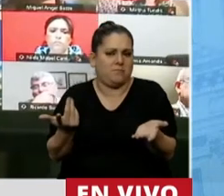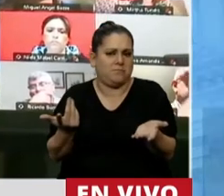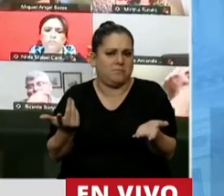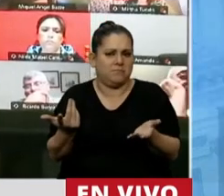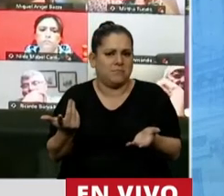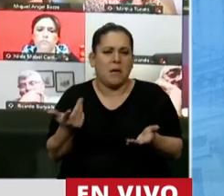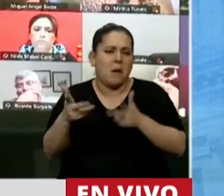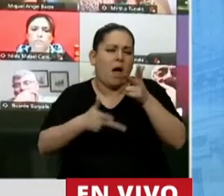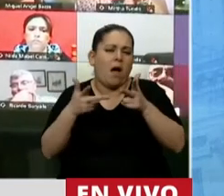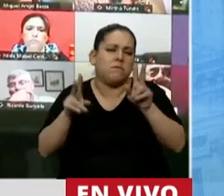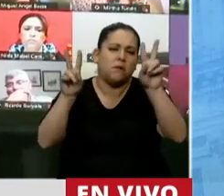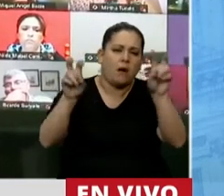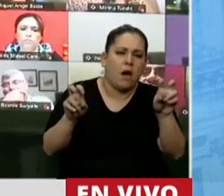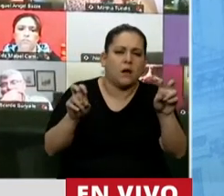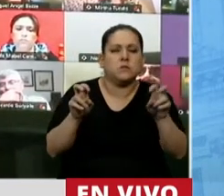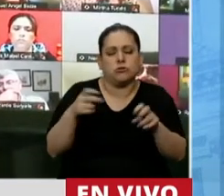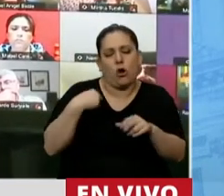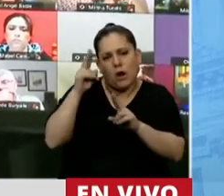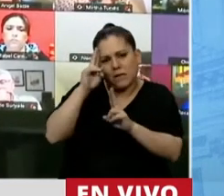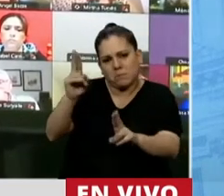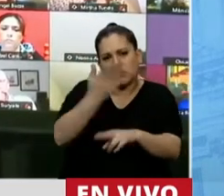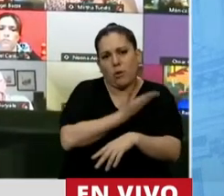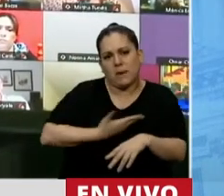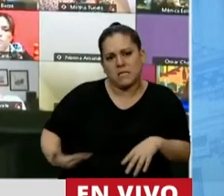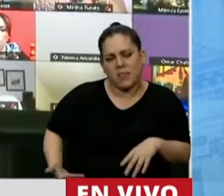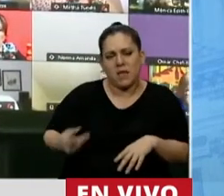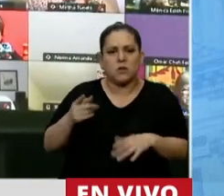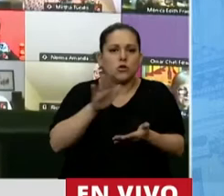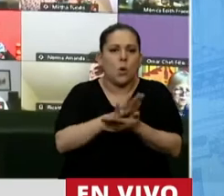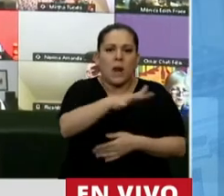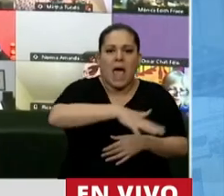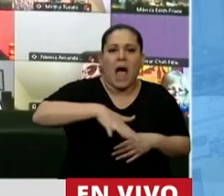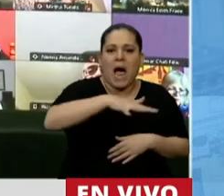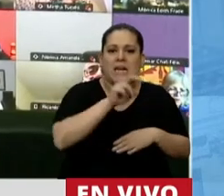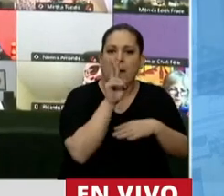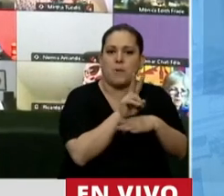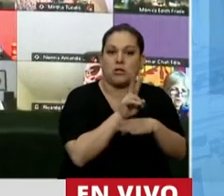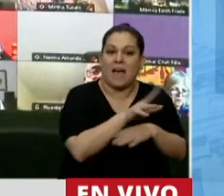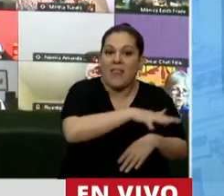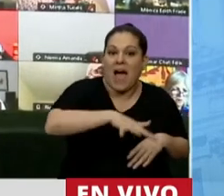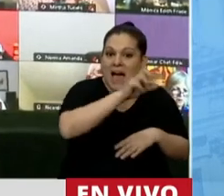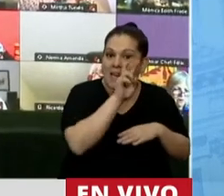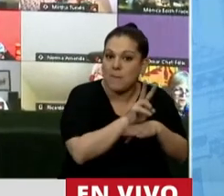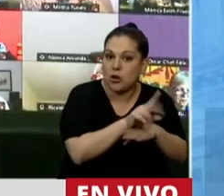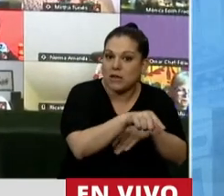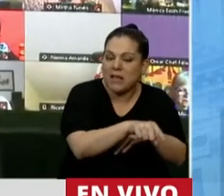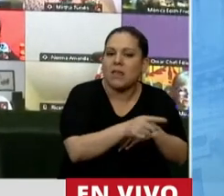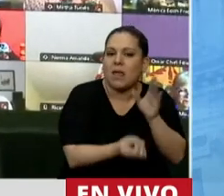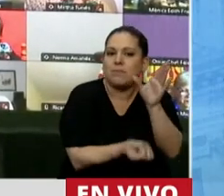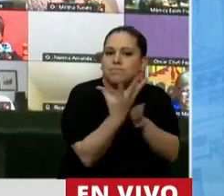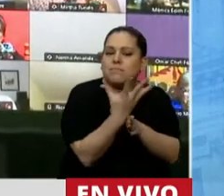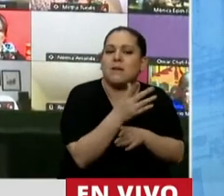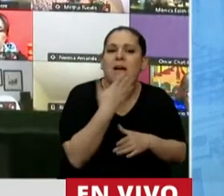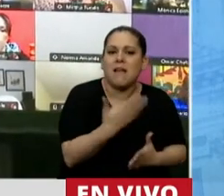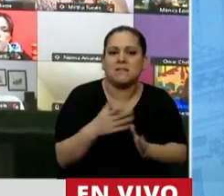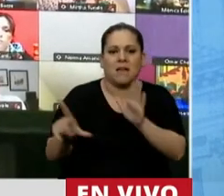no hace falta ni hablar, y en respeto al señor presidente, de áreas protegidas. Las áreas protegidas son creadas por ley, los